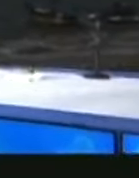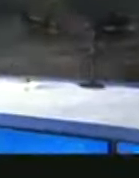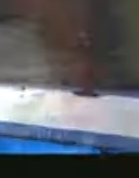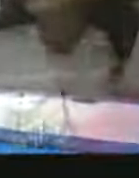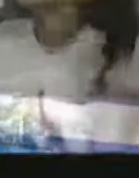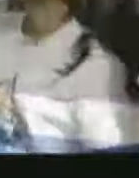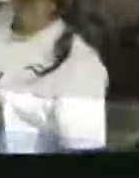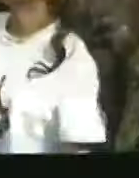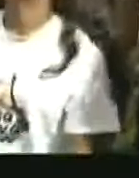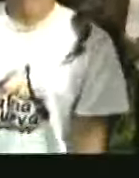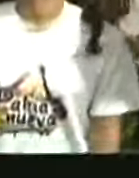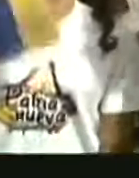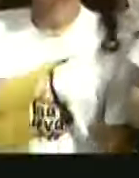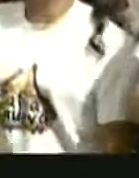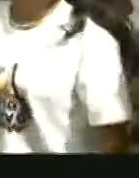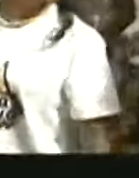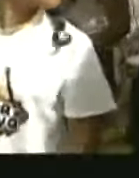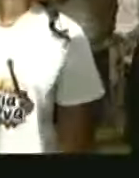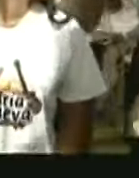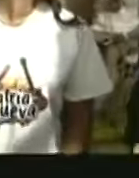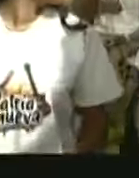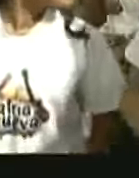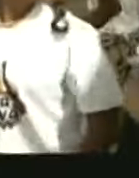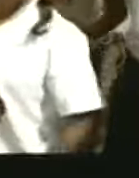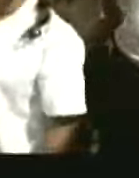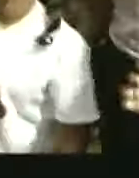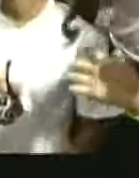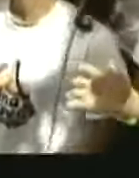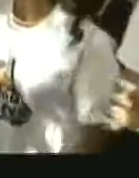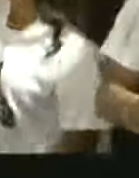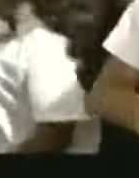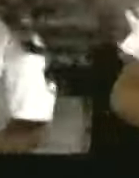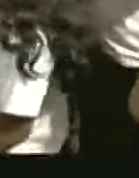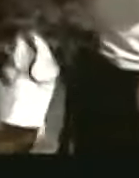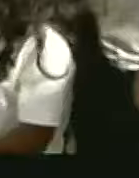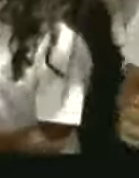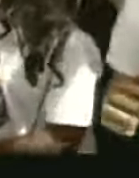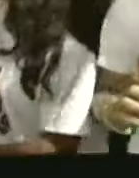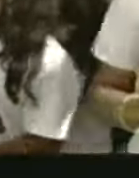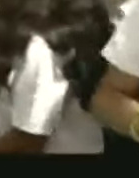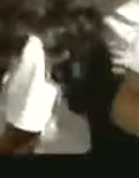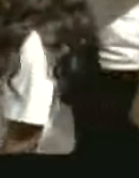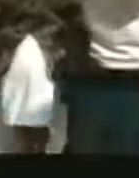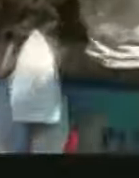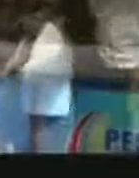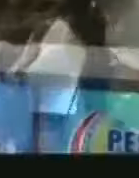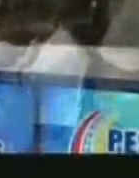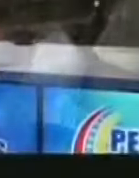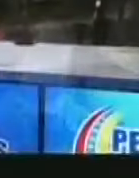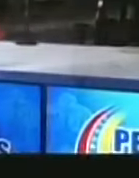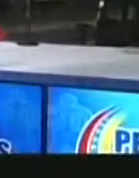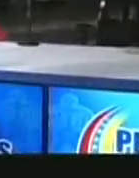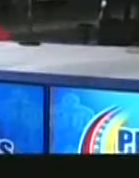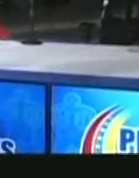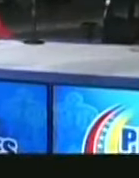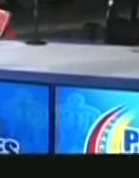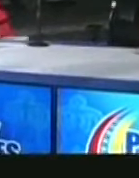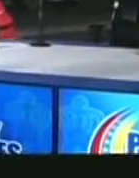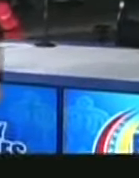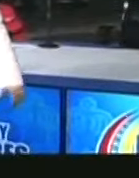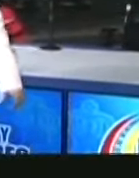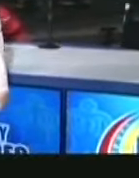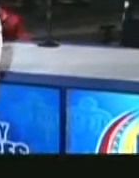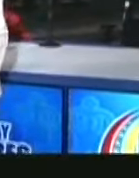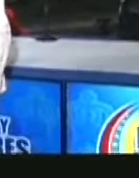patria en el Día Nacional del Pescador y del Acuicultor. Resaltaba el presidente de la República algunas de las